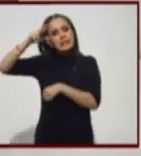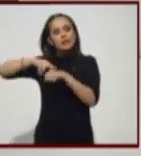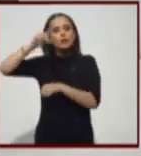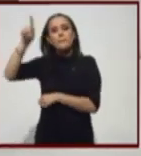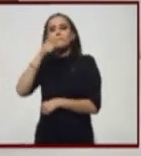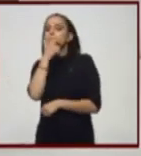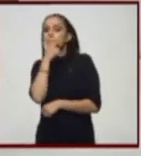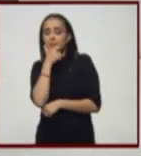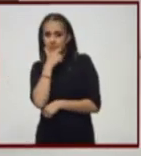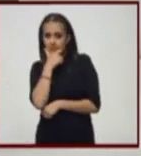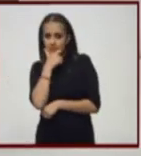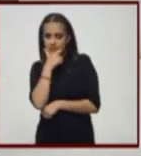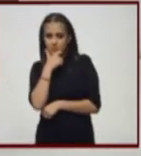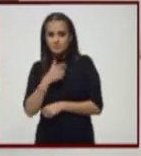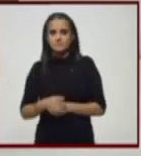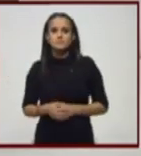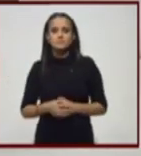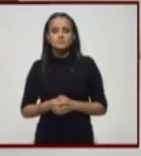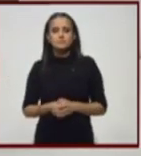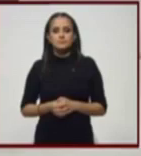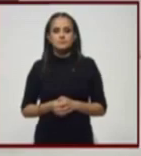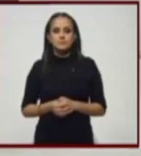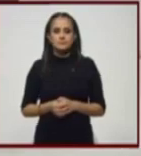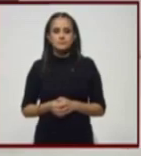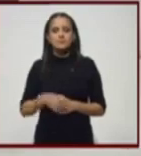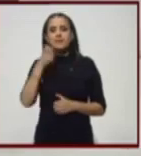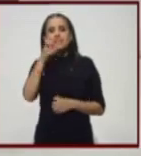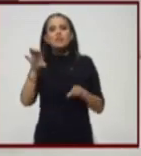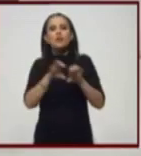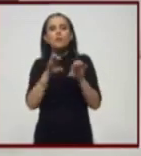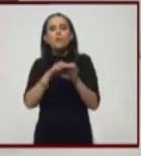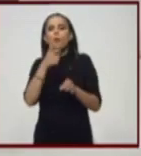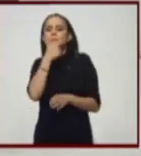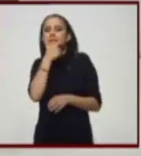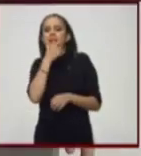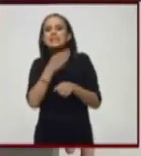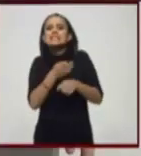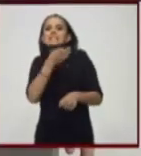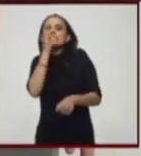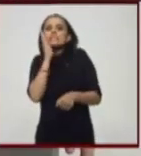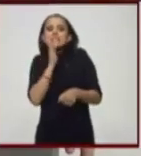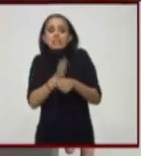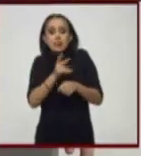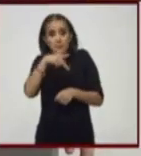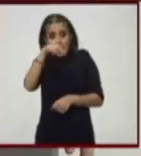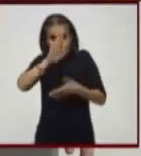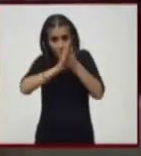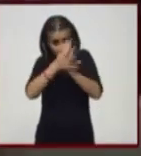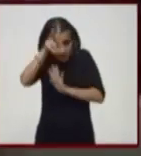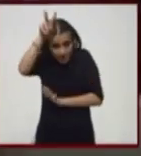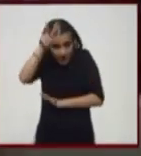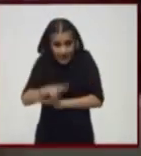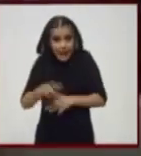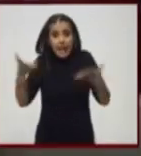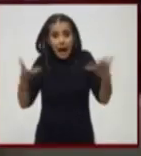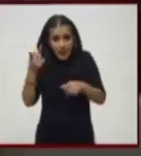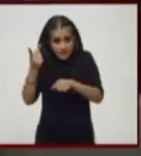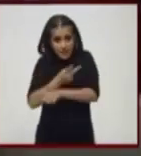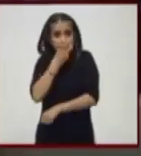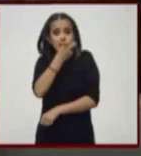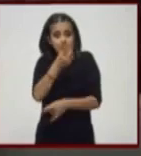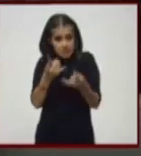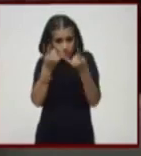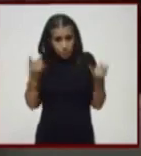que le encuentra ese humor británico a una realidad nacional maravillosa y